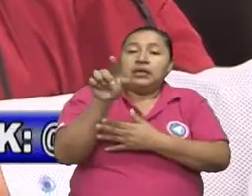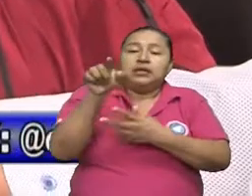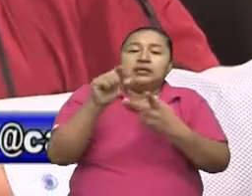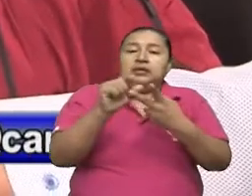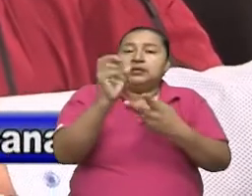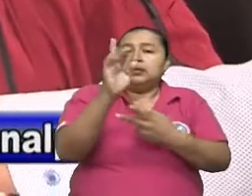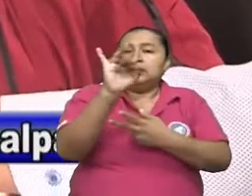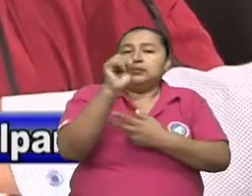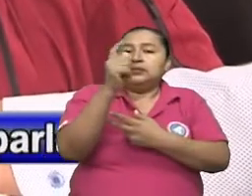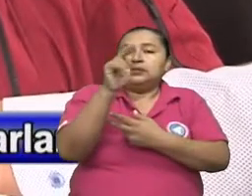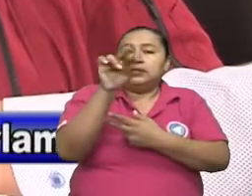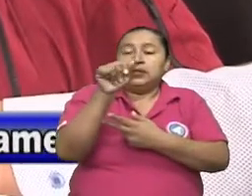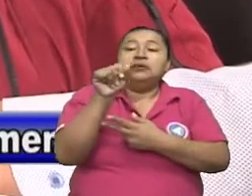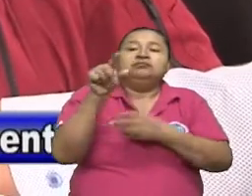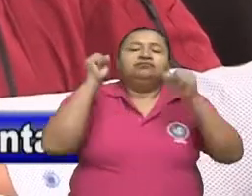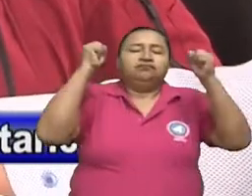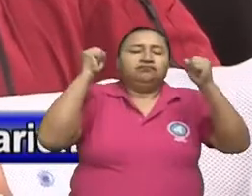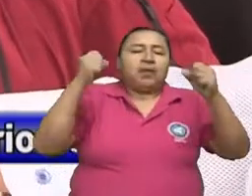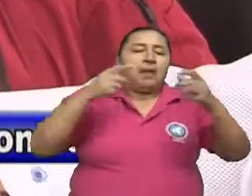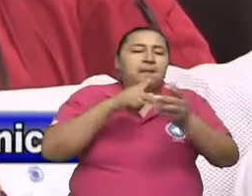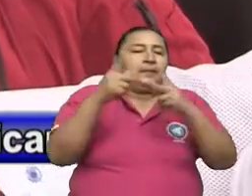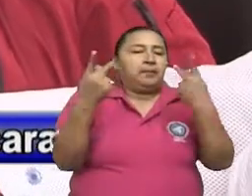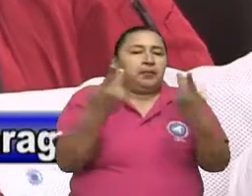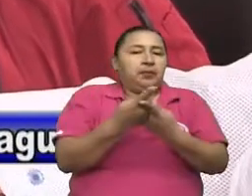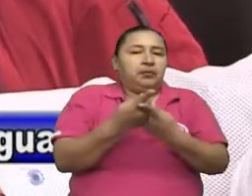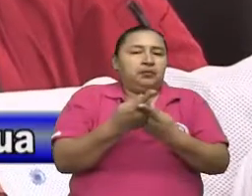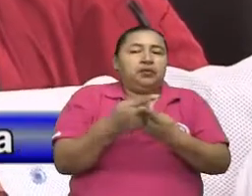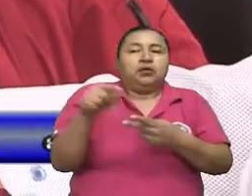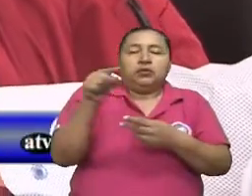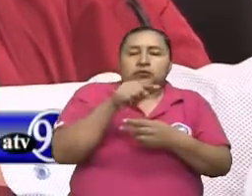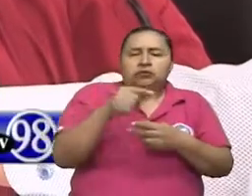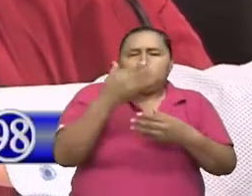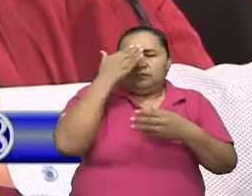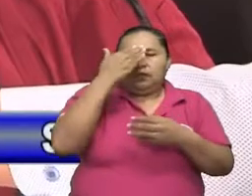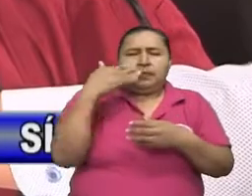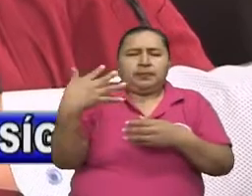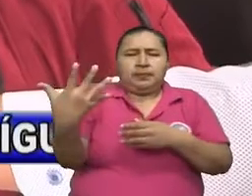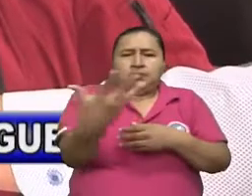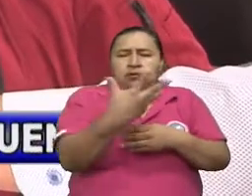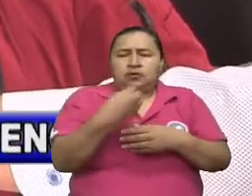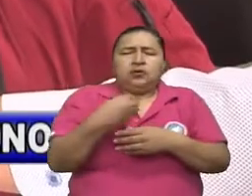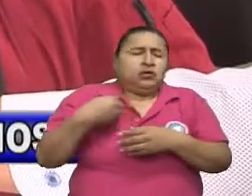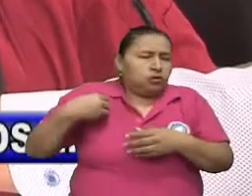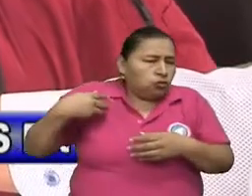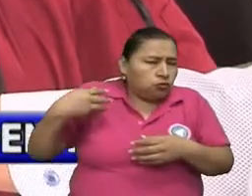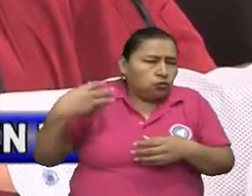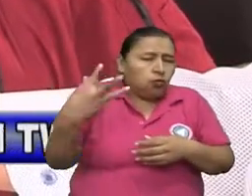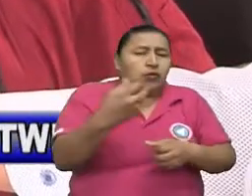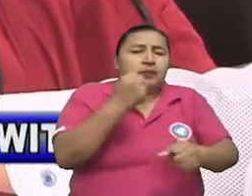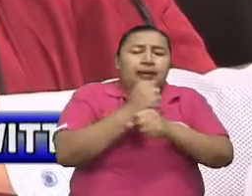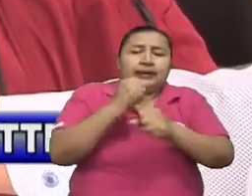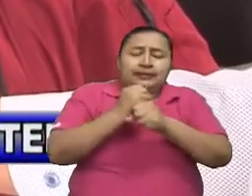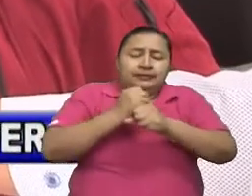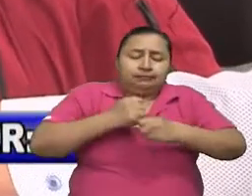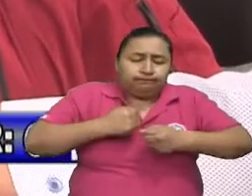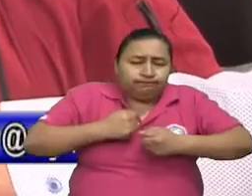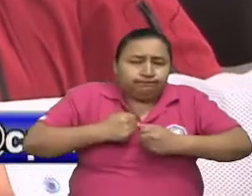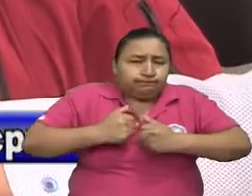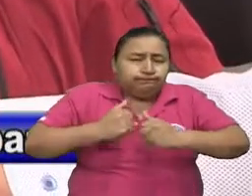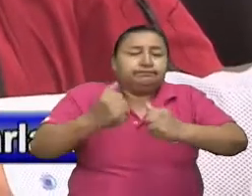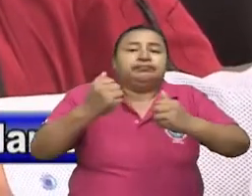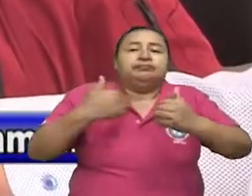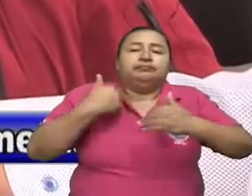victoria del pueblo, donde es un frente para todos, donde todos van a trabajar por sacar a la